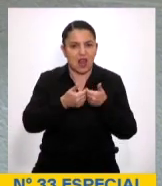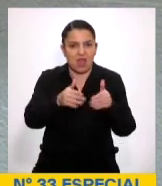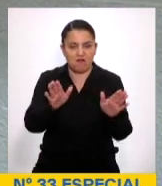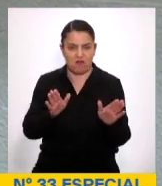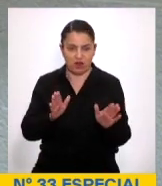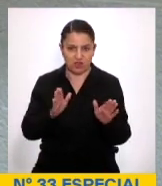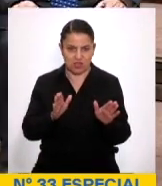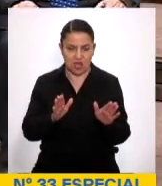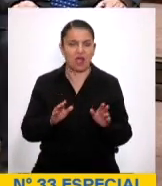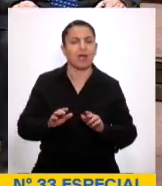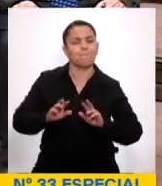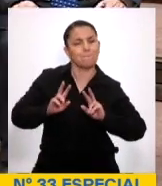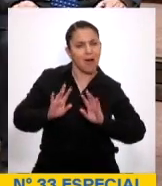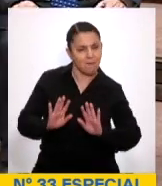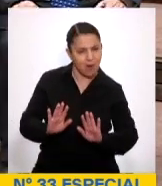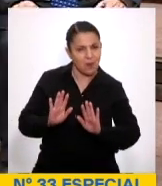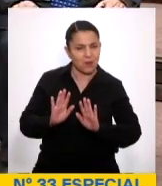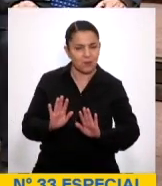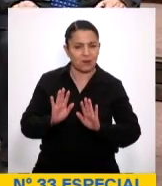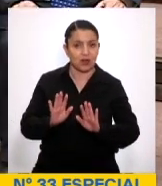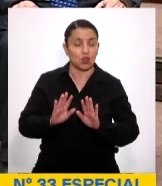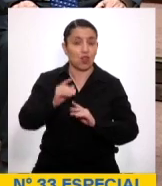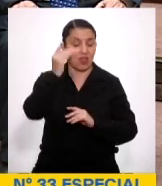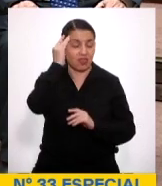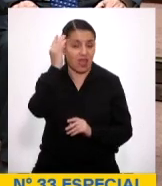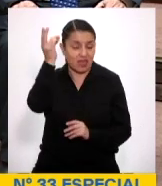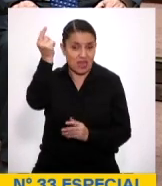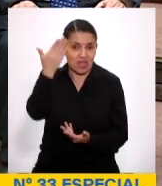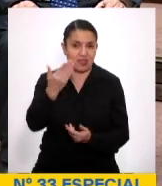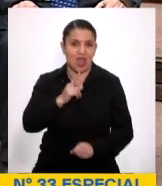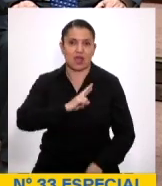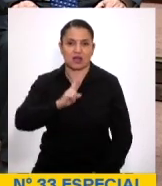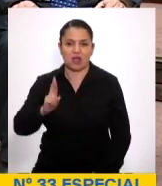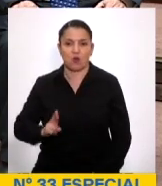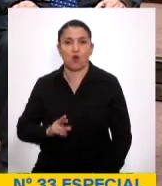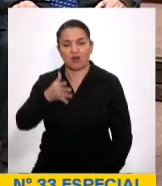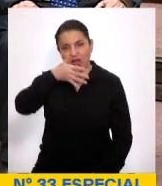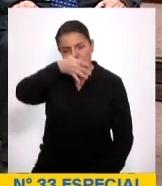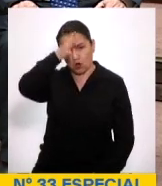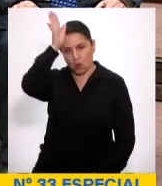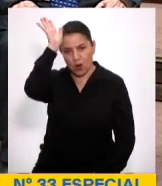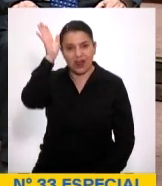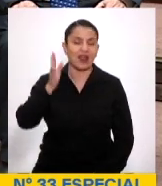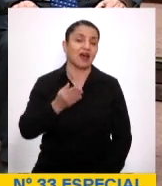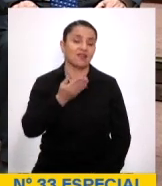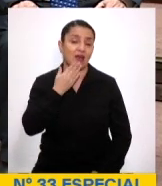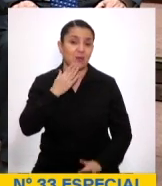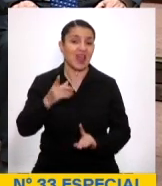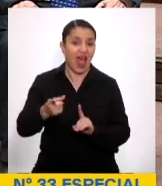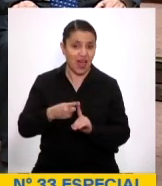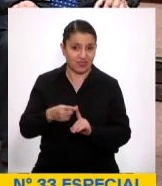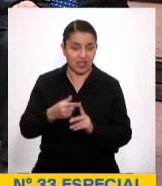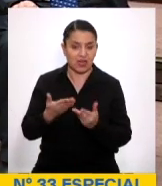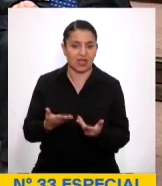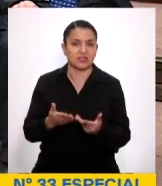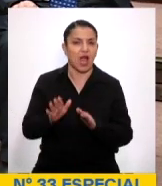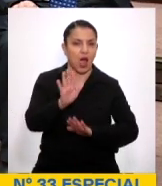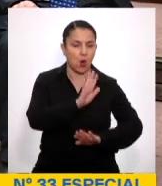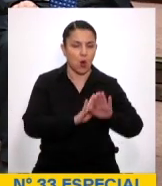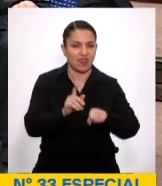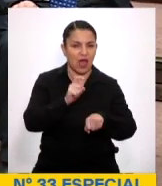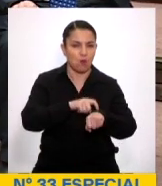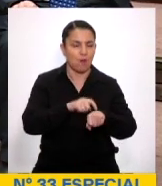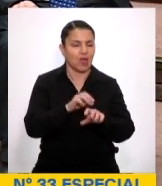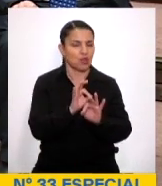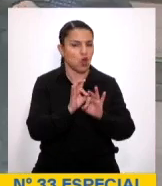erupción así los ideales de la República romana y el sueño de la Democracia ateniense aguardada su momento estelar para salir de